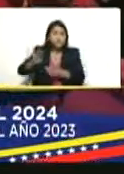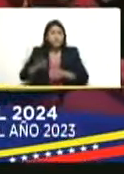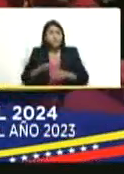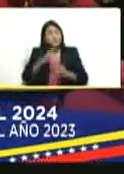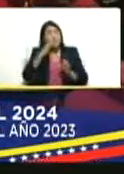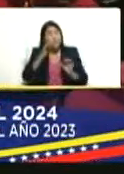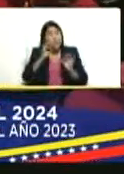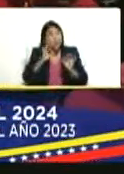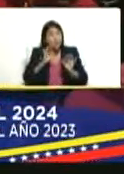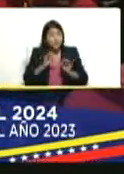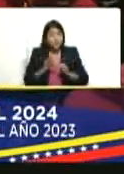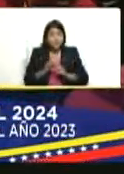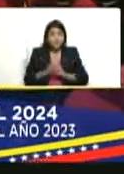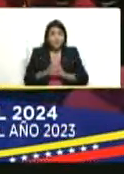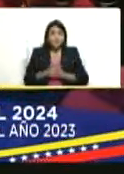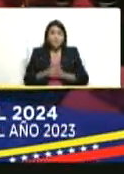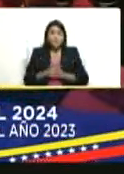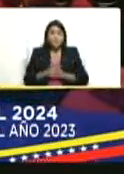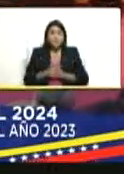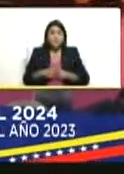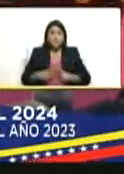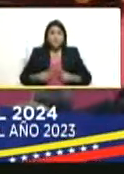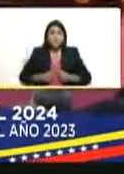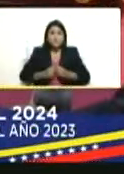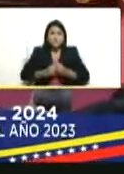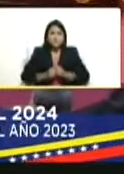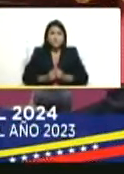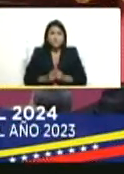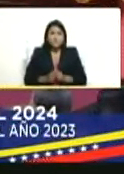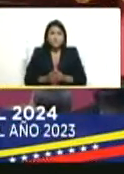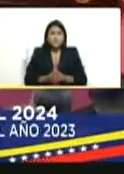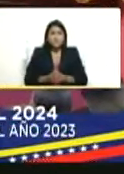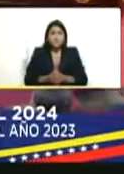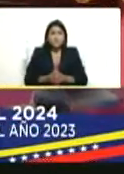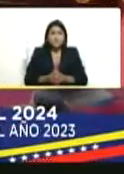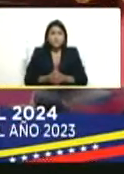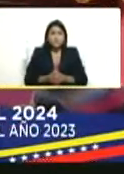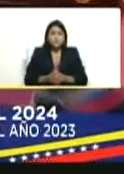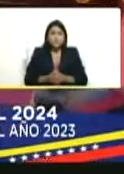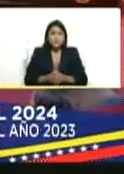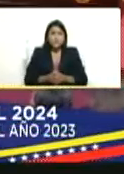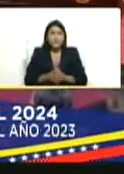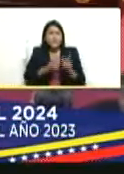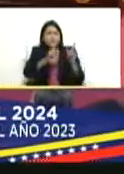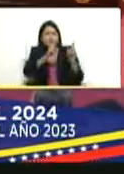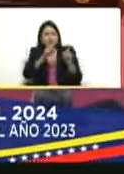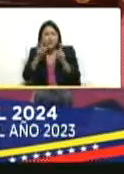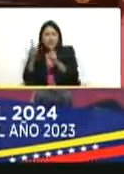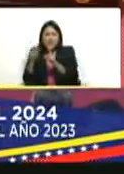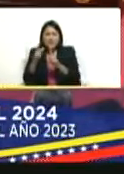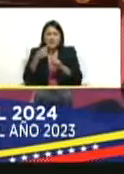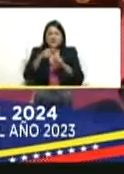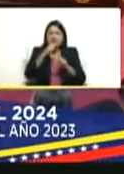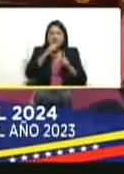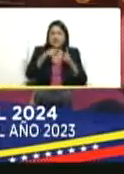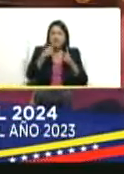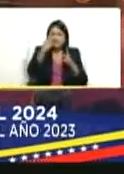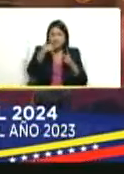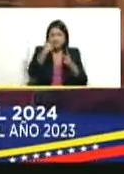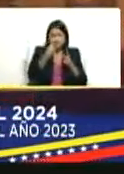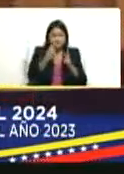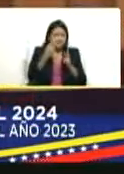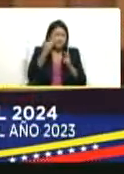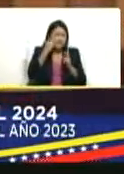Cuídense mucho de quienes se toman la foto y quienes hacen el ridículo.